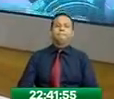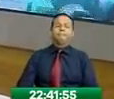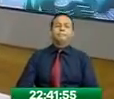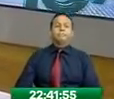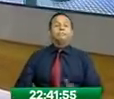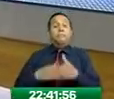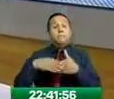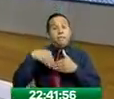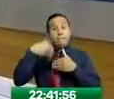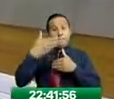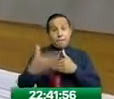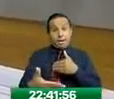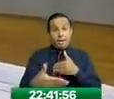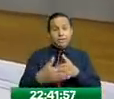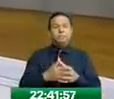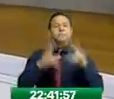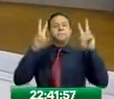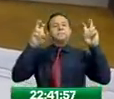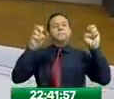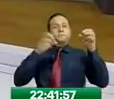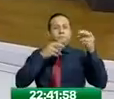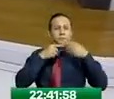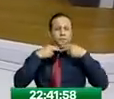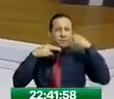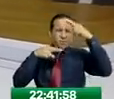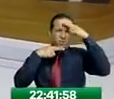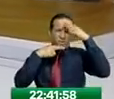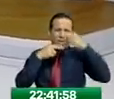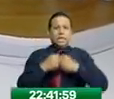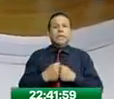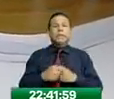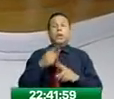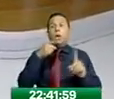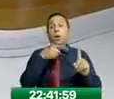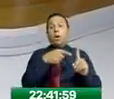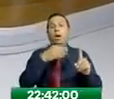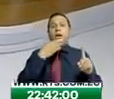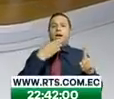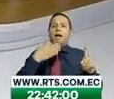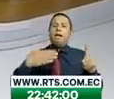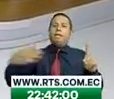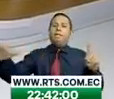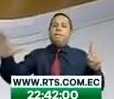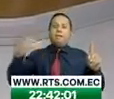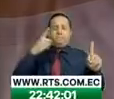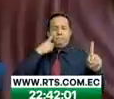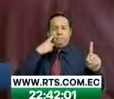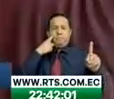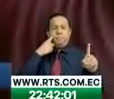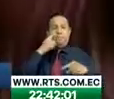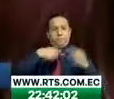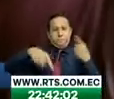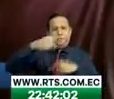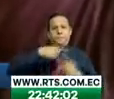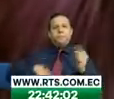Más adelante, en Primera Fila, Pete Castillo le canta a Guayaquil por sus fiestas julianas. Vamos a un corte comercial, pero ya regresamos.